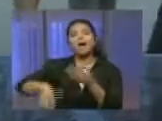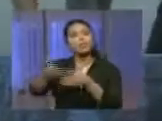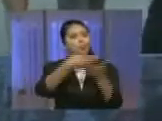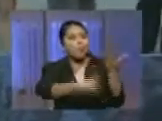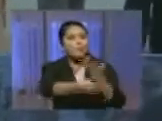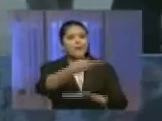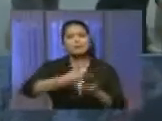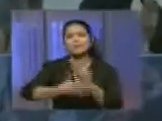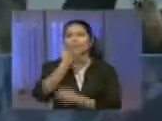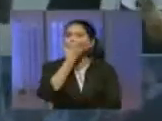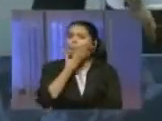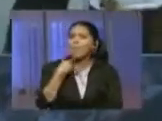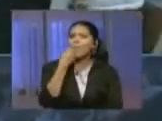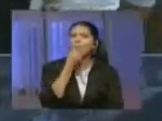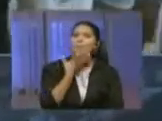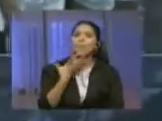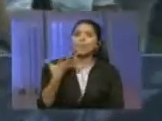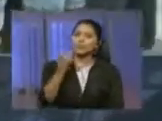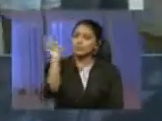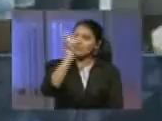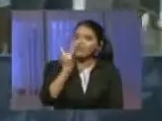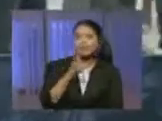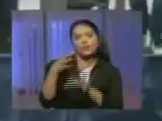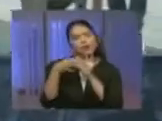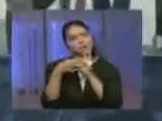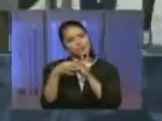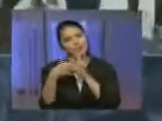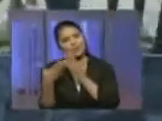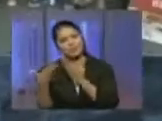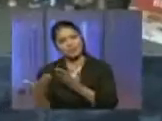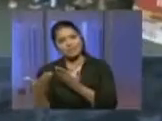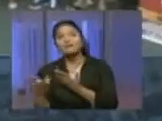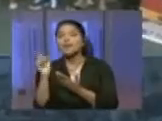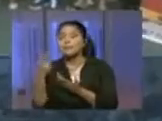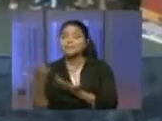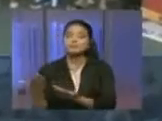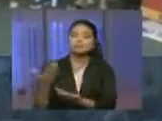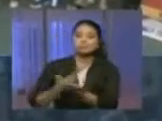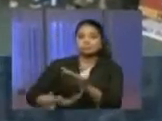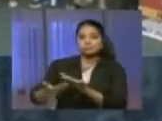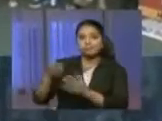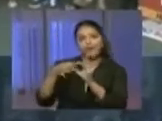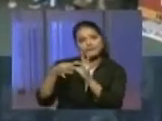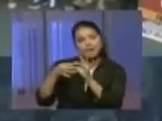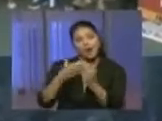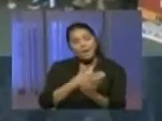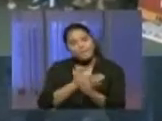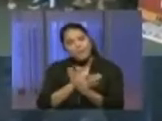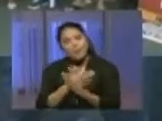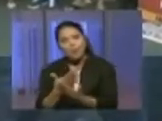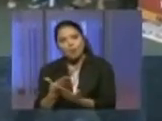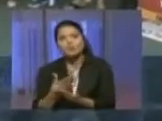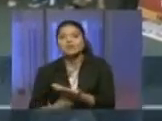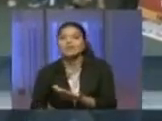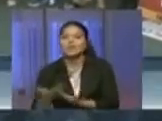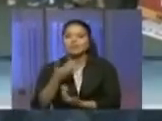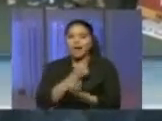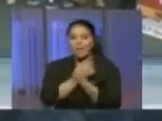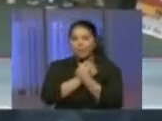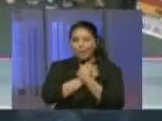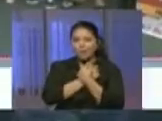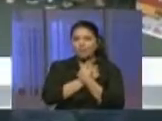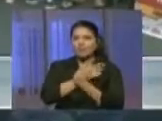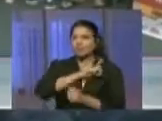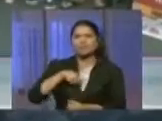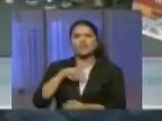que Venezuela llega a dar solidaridad y a recibir solidaridad a dar amor y recibir amor nosotros no vamos